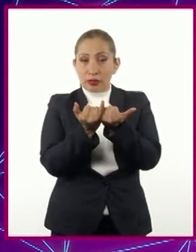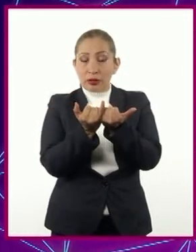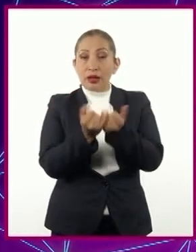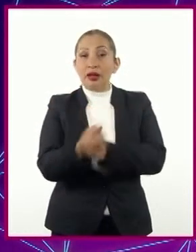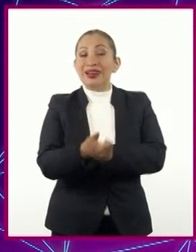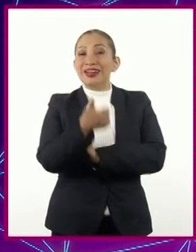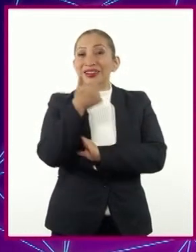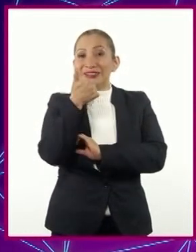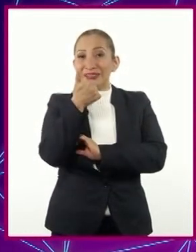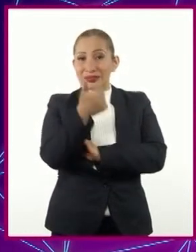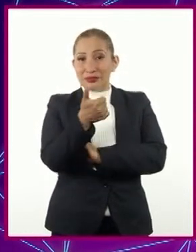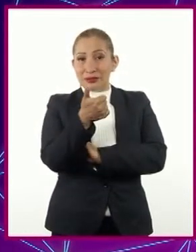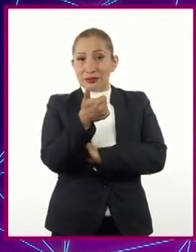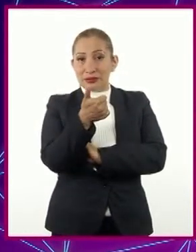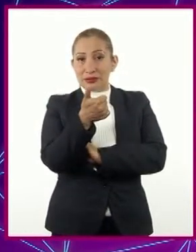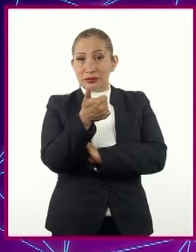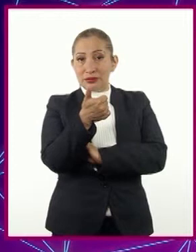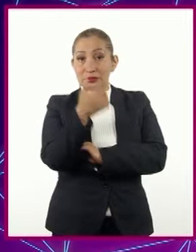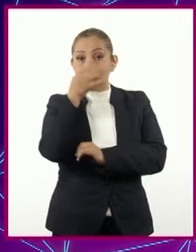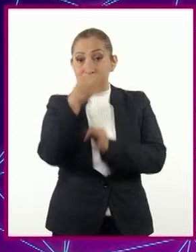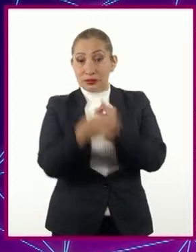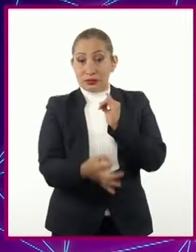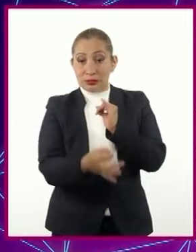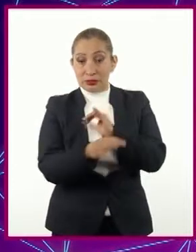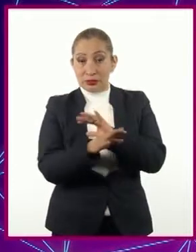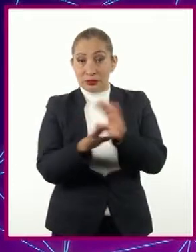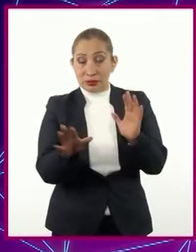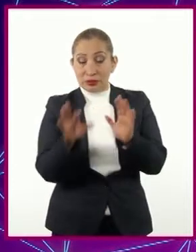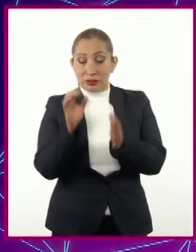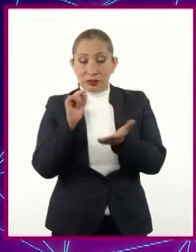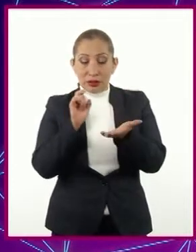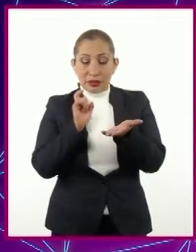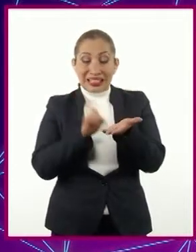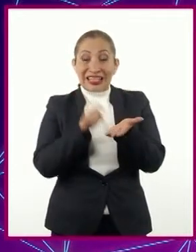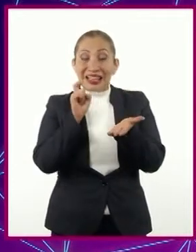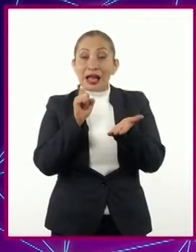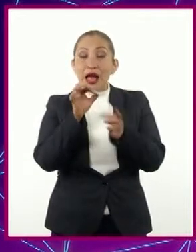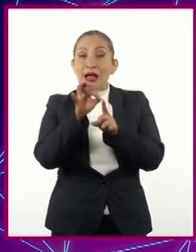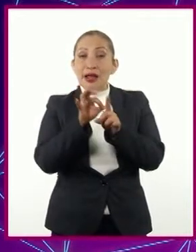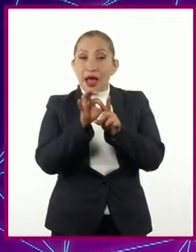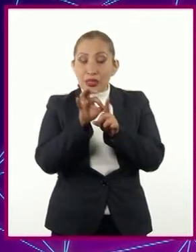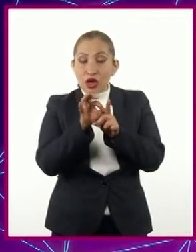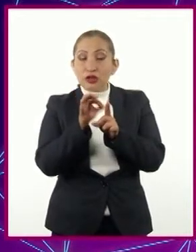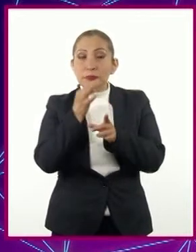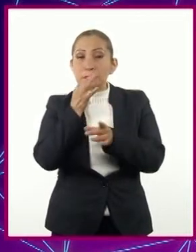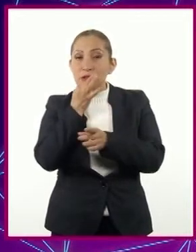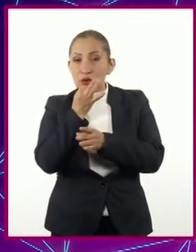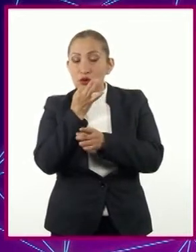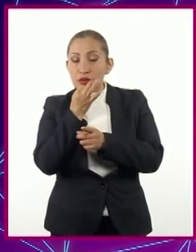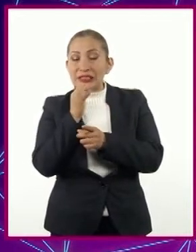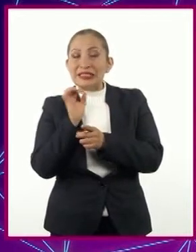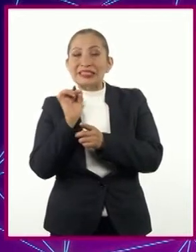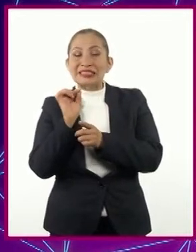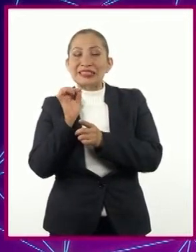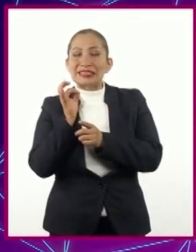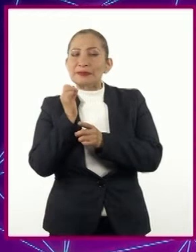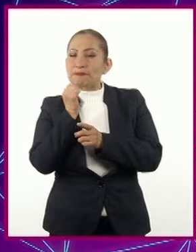6. Y al final, selecciona la tecla de grados minutos y